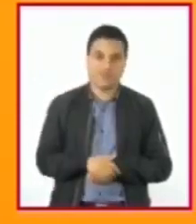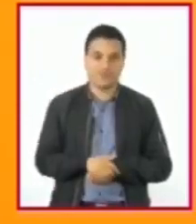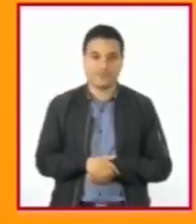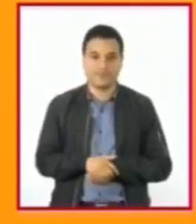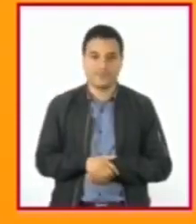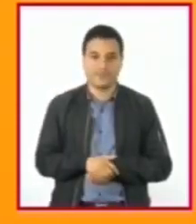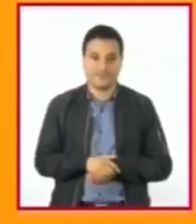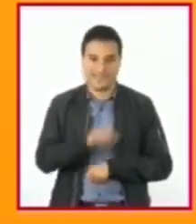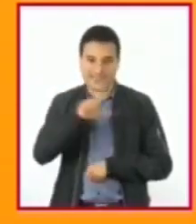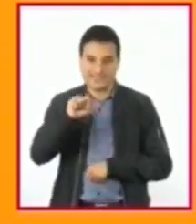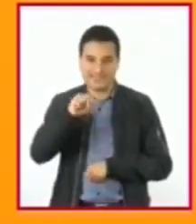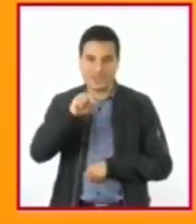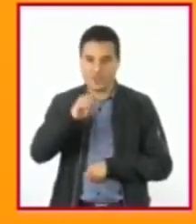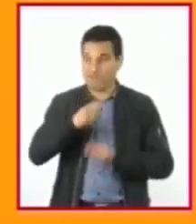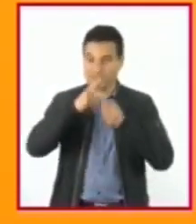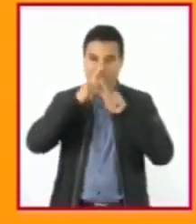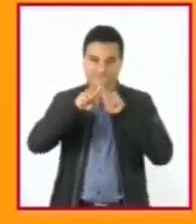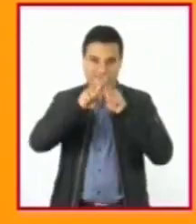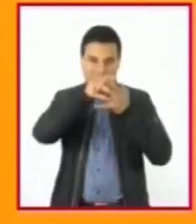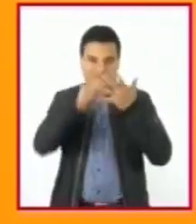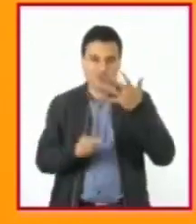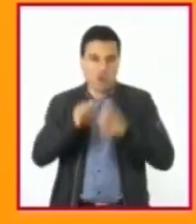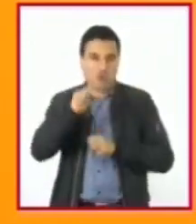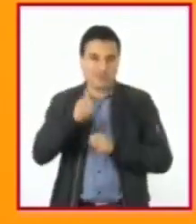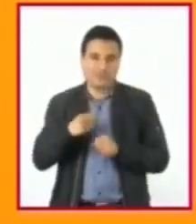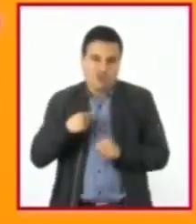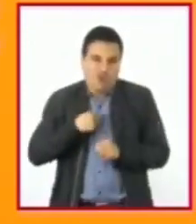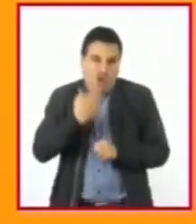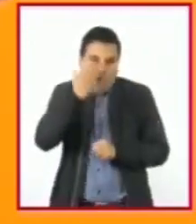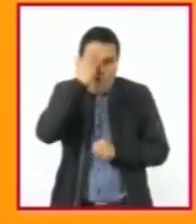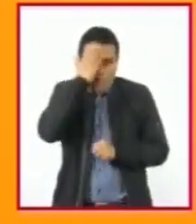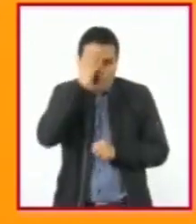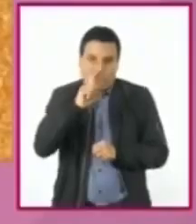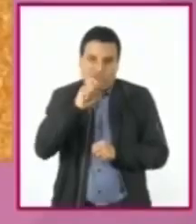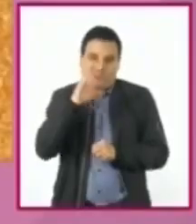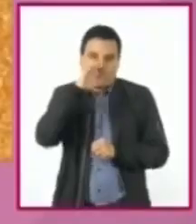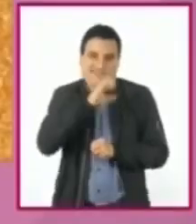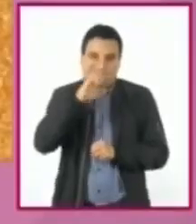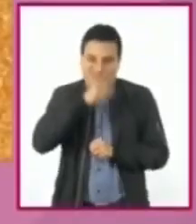y El Llano. Lo comento porque conozco muy bien el estado.